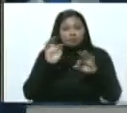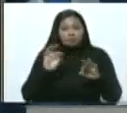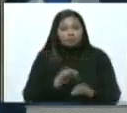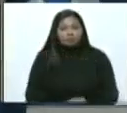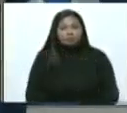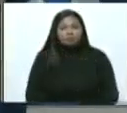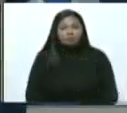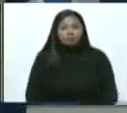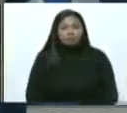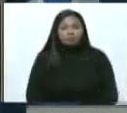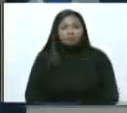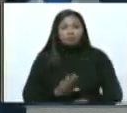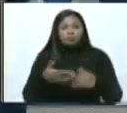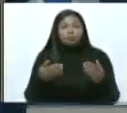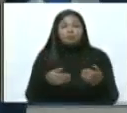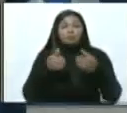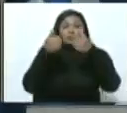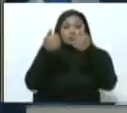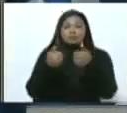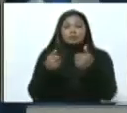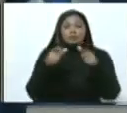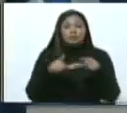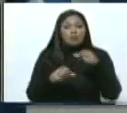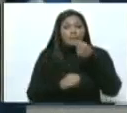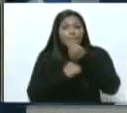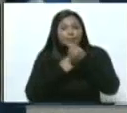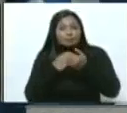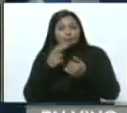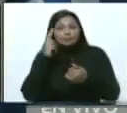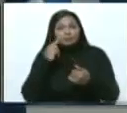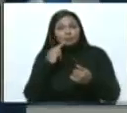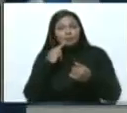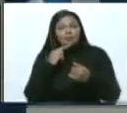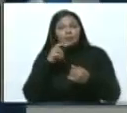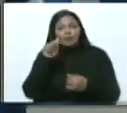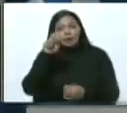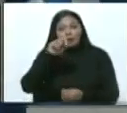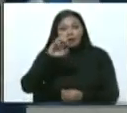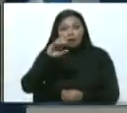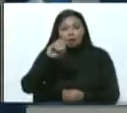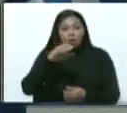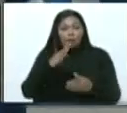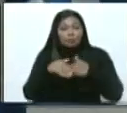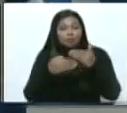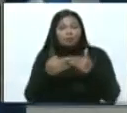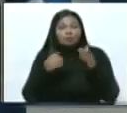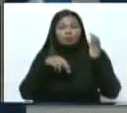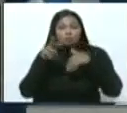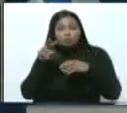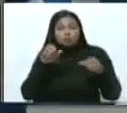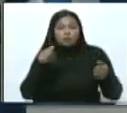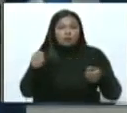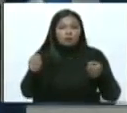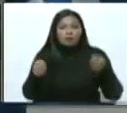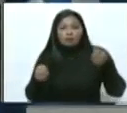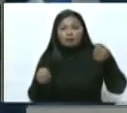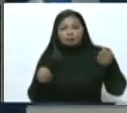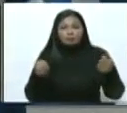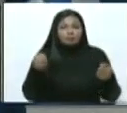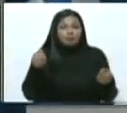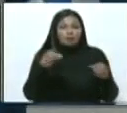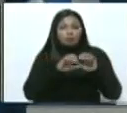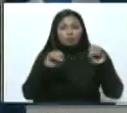Cuando se le detiene, se le practica allanamiento a la base Simón Bolívar de Anaco, se logra incautar 12 gandolas contentiva de